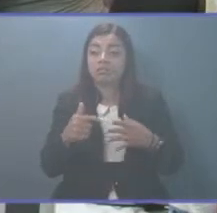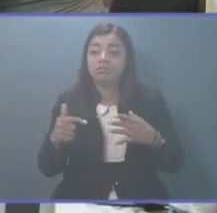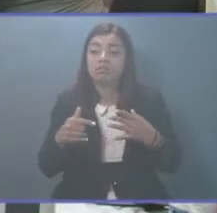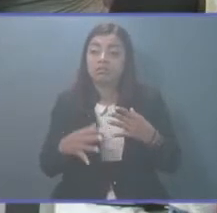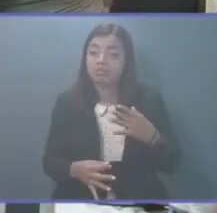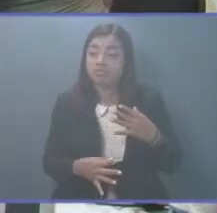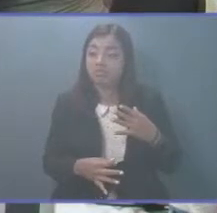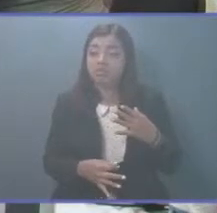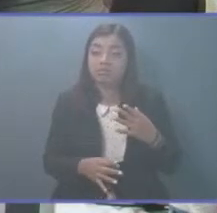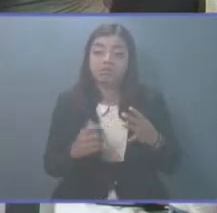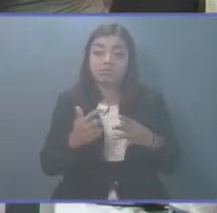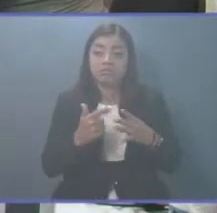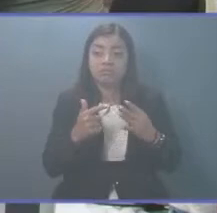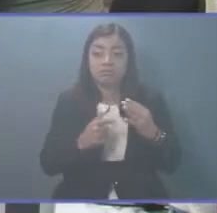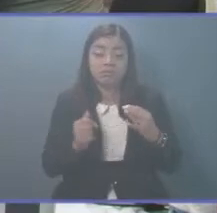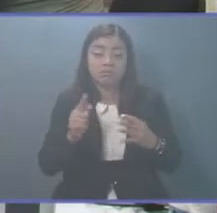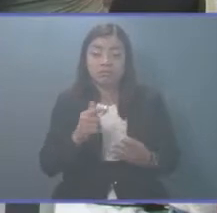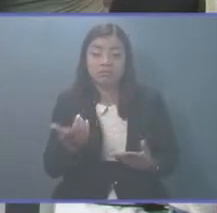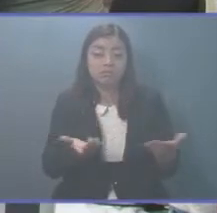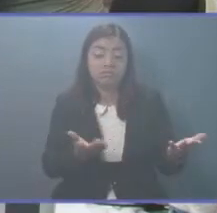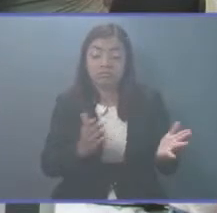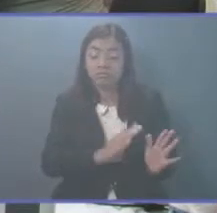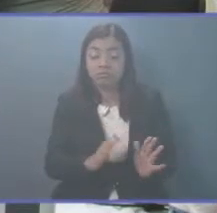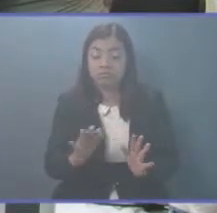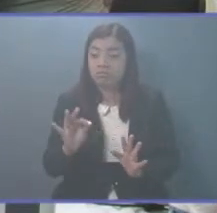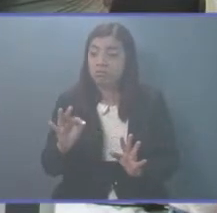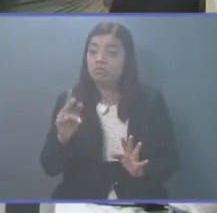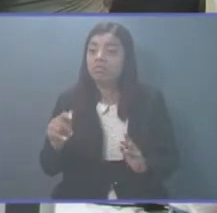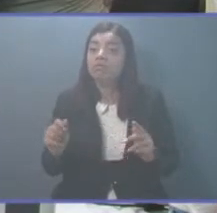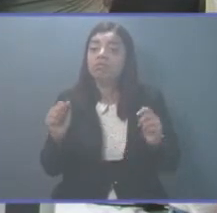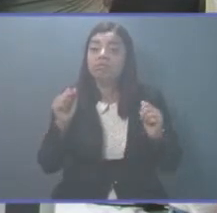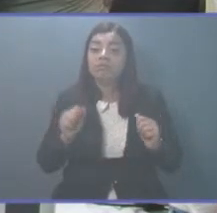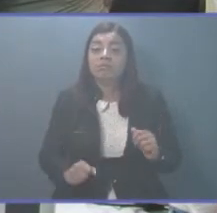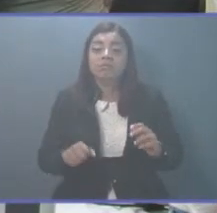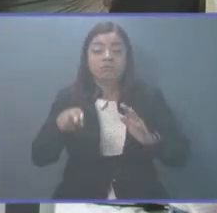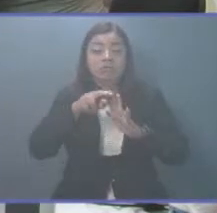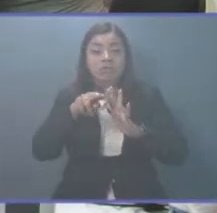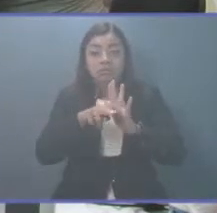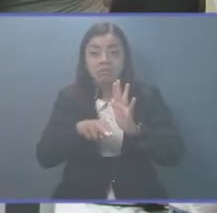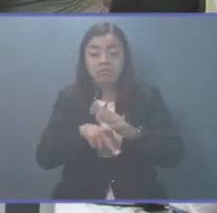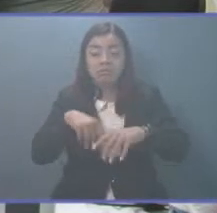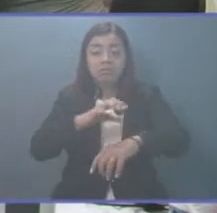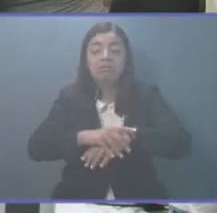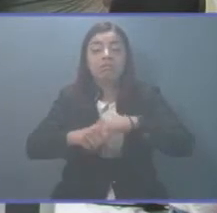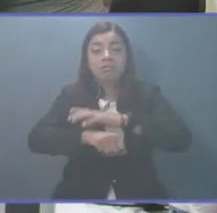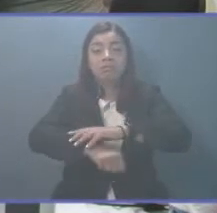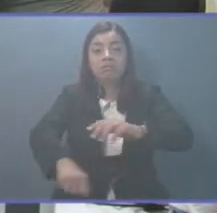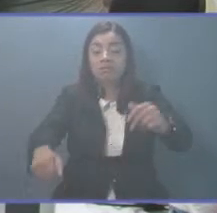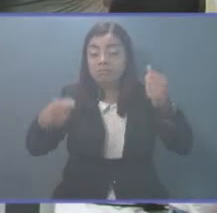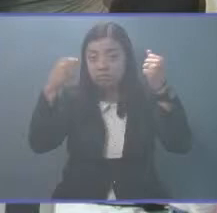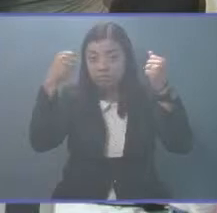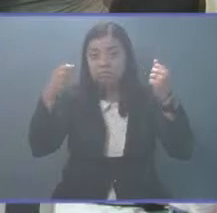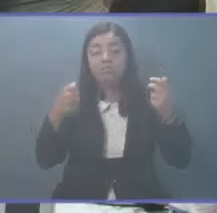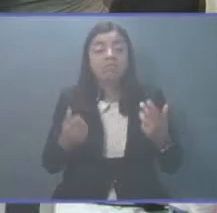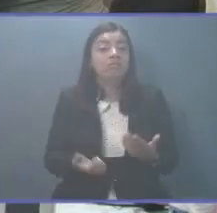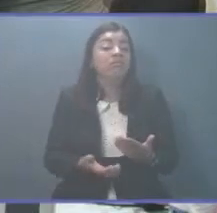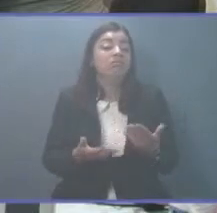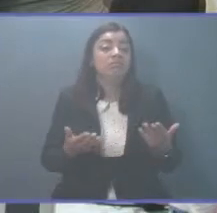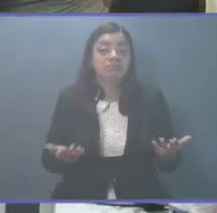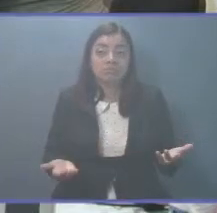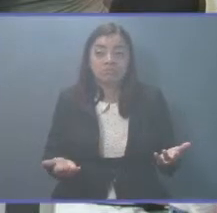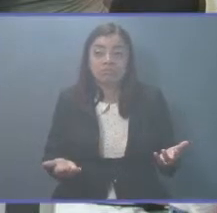dice: en lo no previsto en la presente ley, se aplicará en lo pertinente la normativa penal y procesal penal vigente, así como